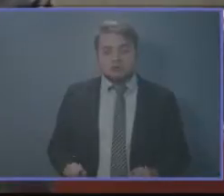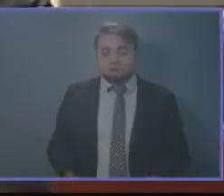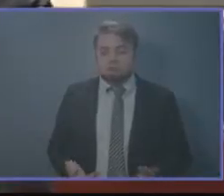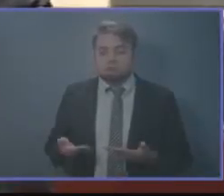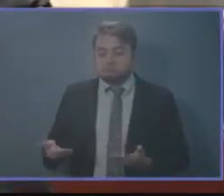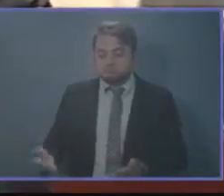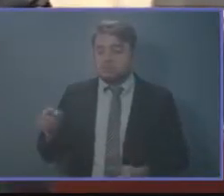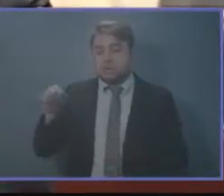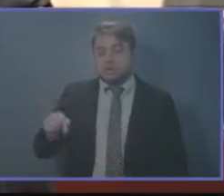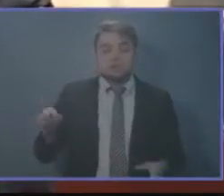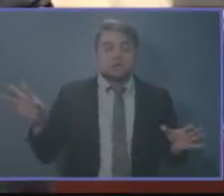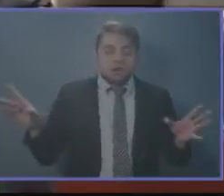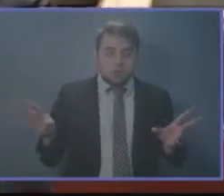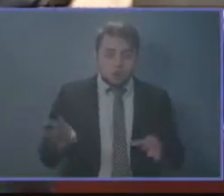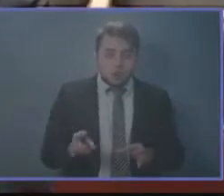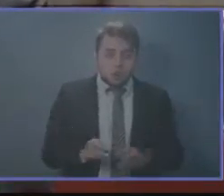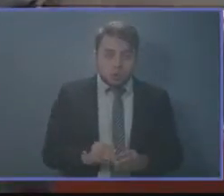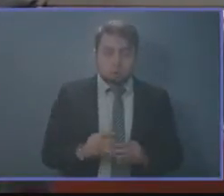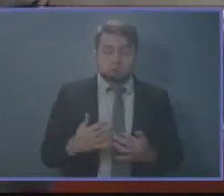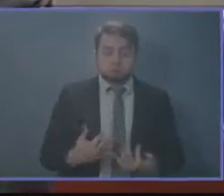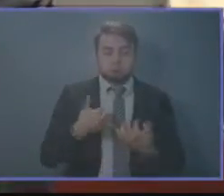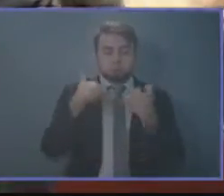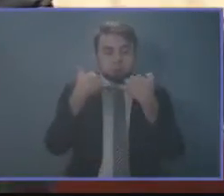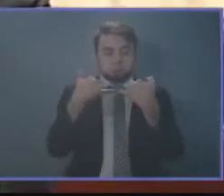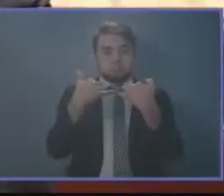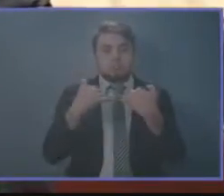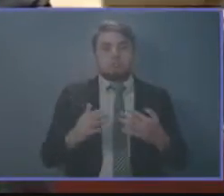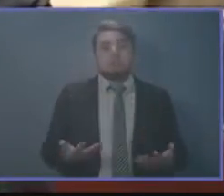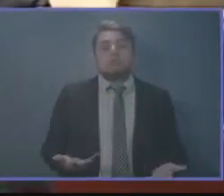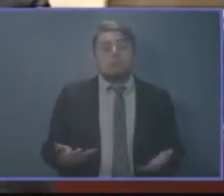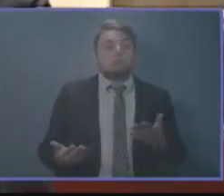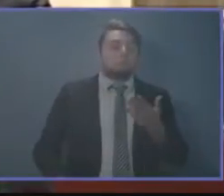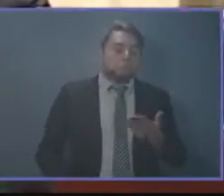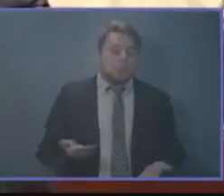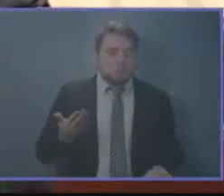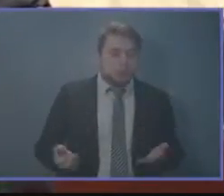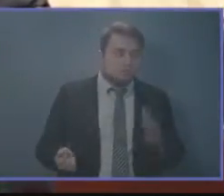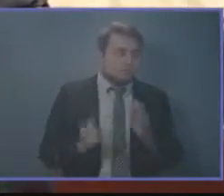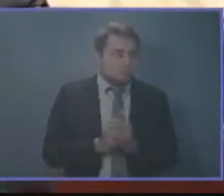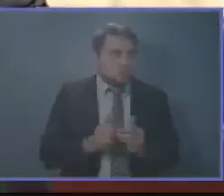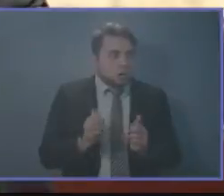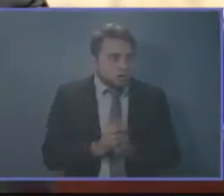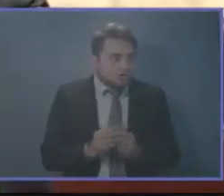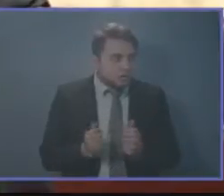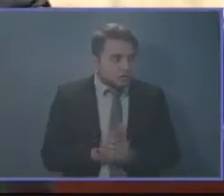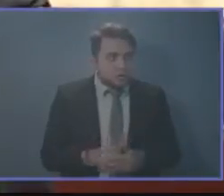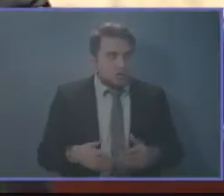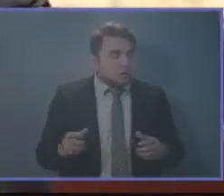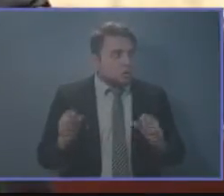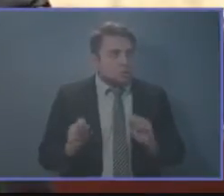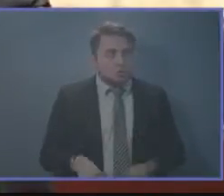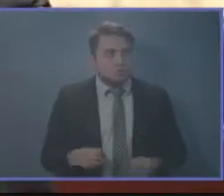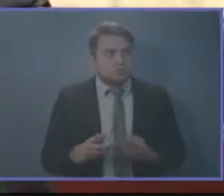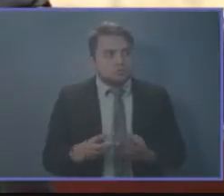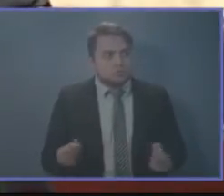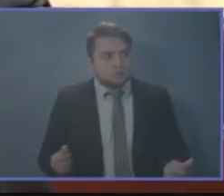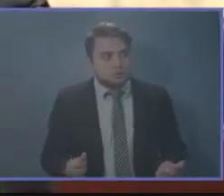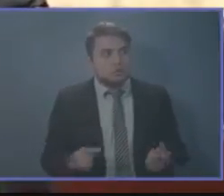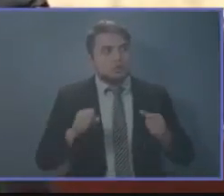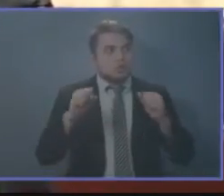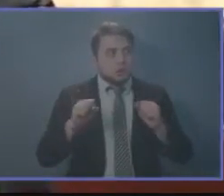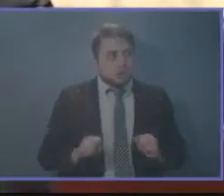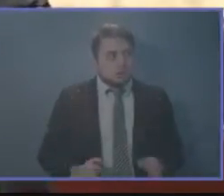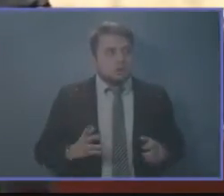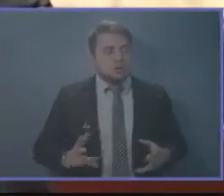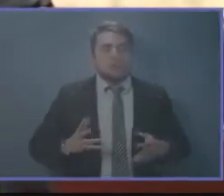sesión plenaria, y salvo situaciones de fuerza mayor, pues que se realice garantizando la